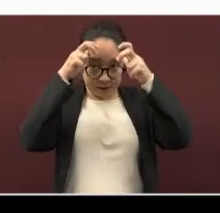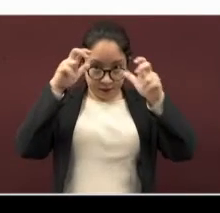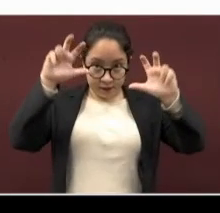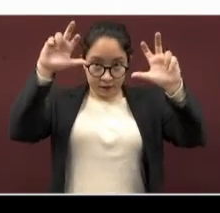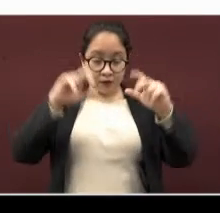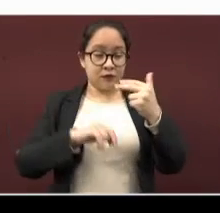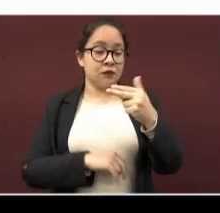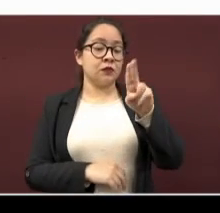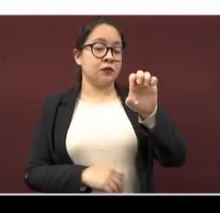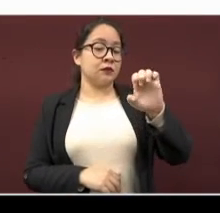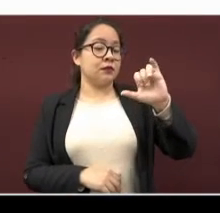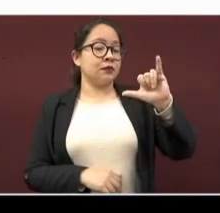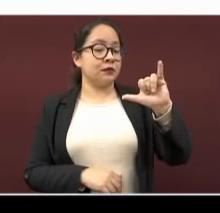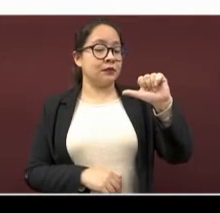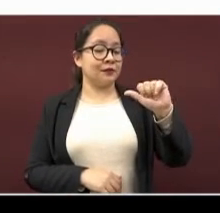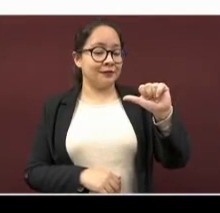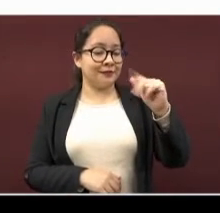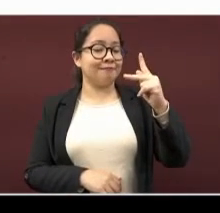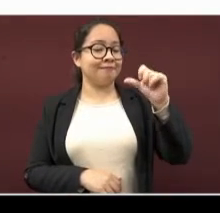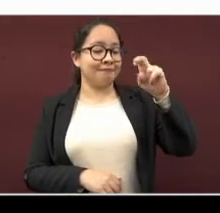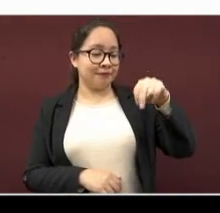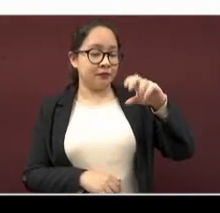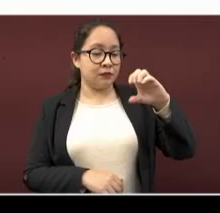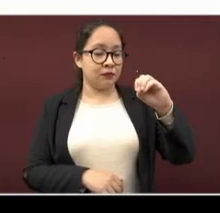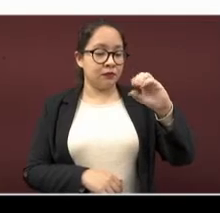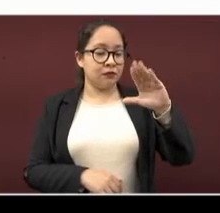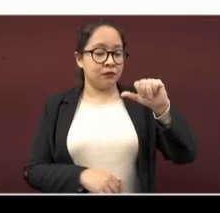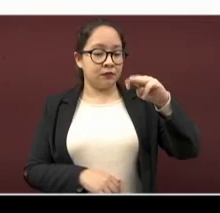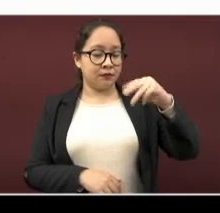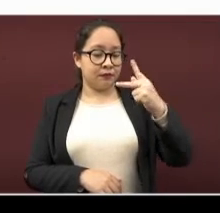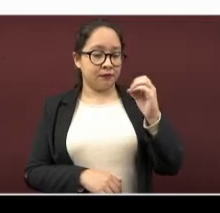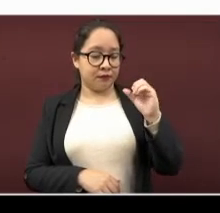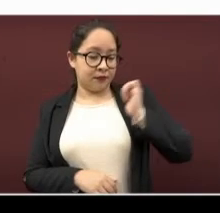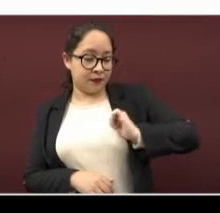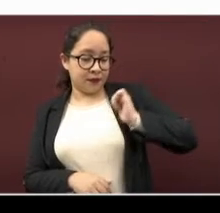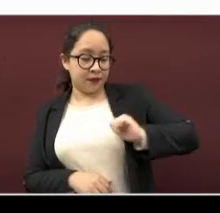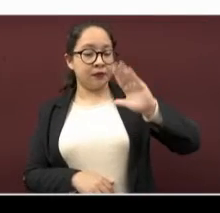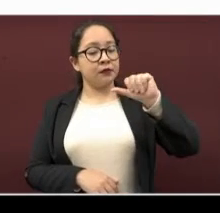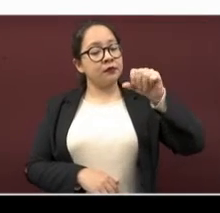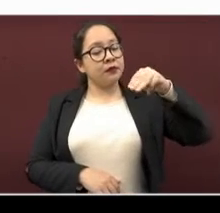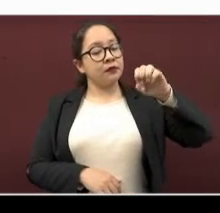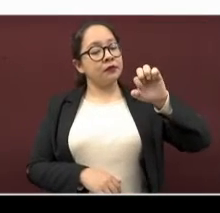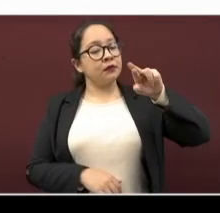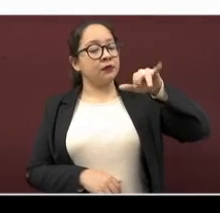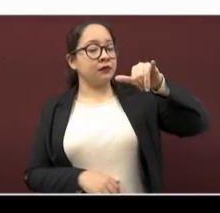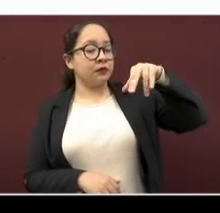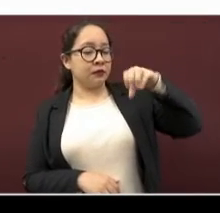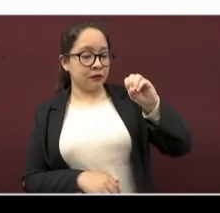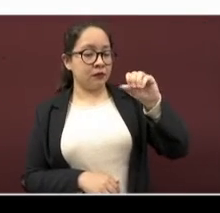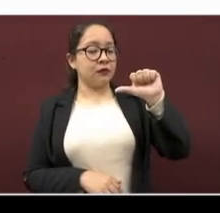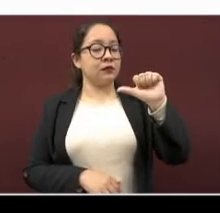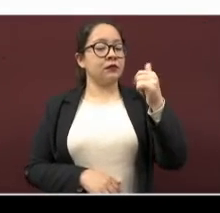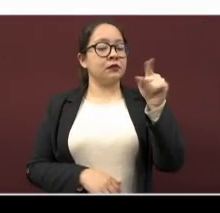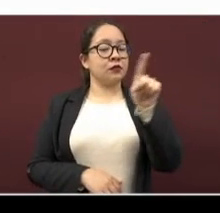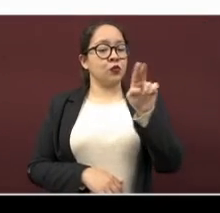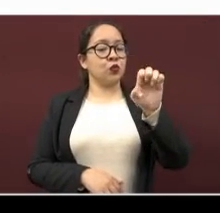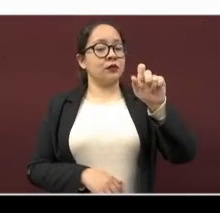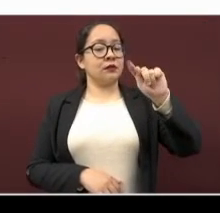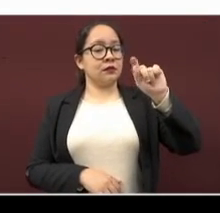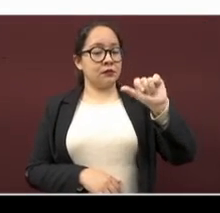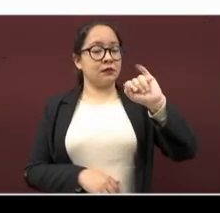hueyapan de ocampo la antigua camerino se está mendoza josé azueta y tranquillo